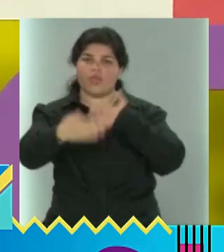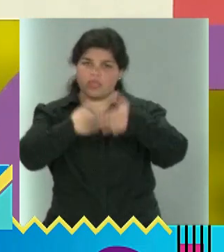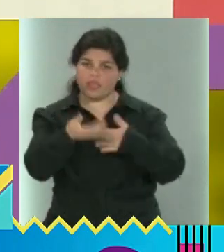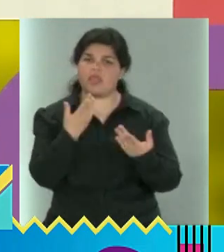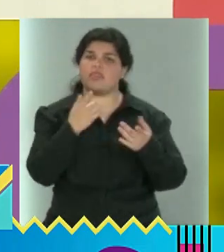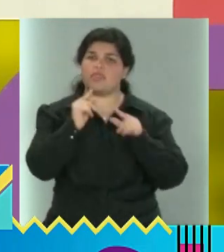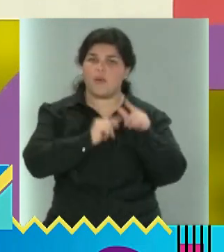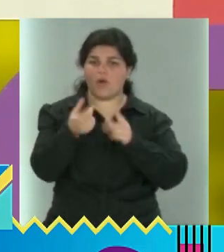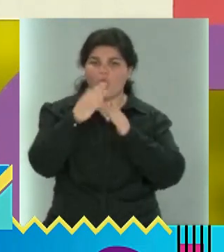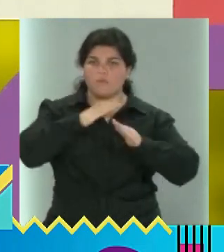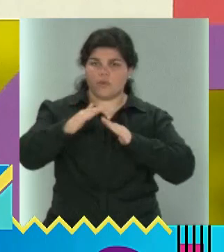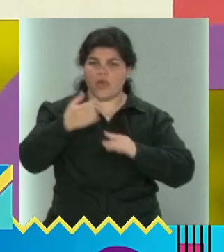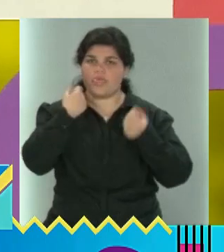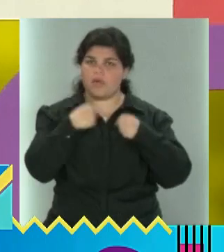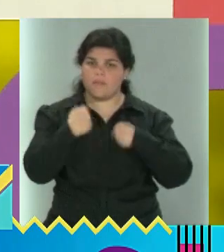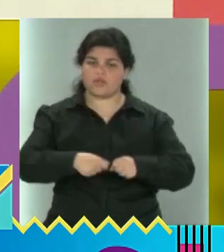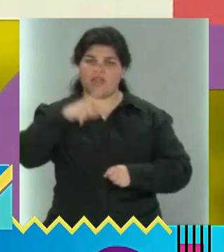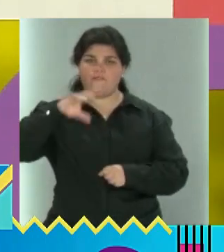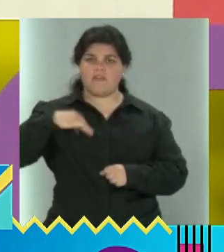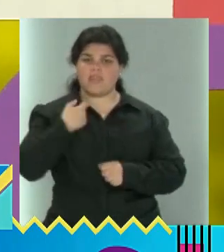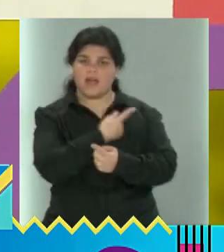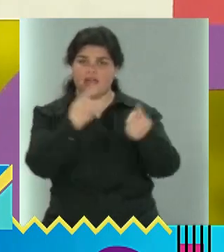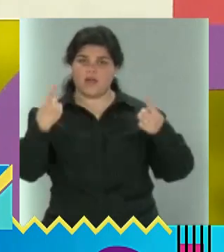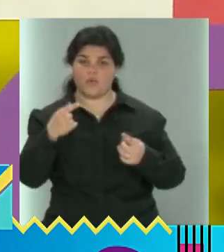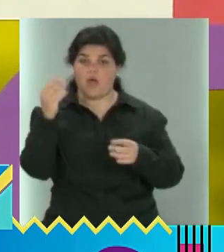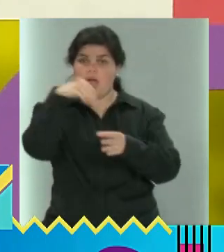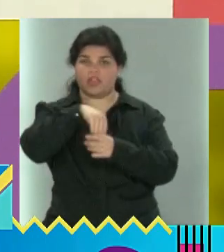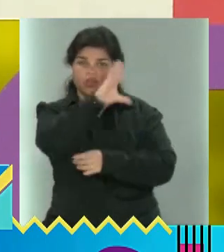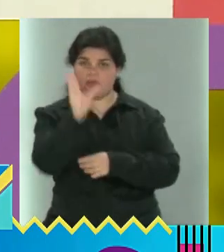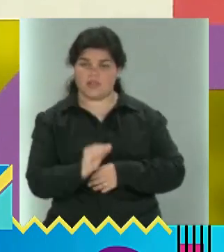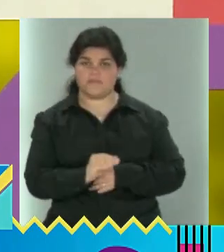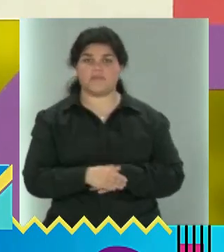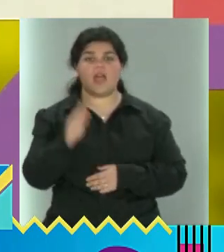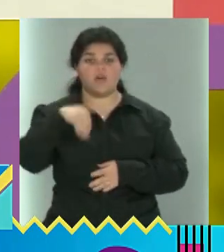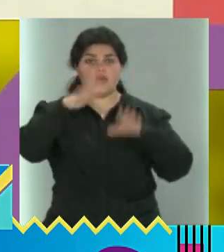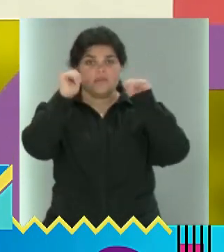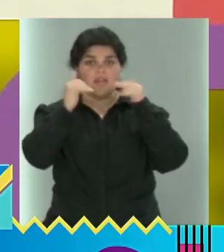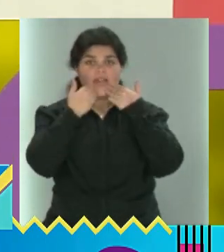artes marciales como deporte y como filosofía de vida en nuestro país. Nos vamos, agradezco a nuestros